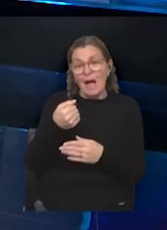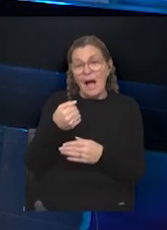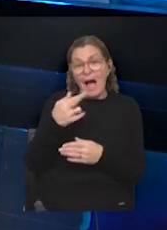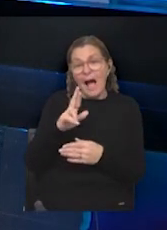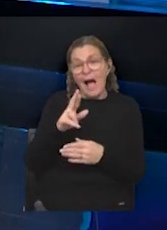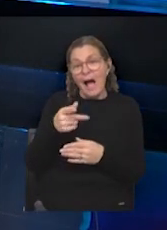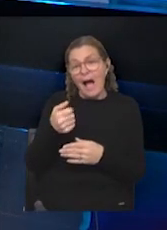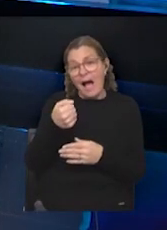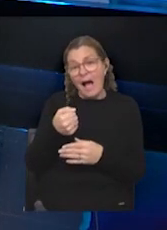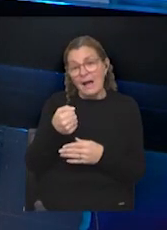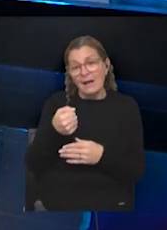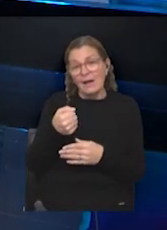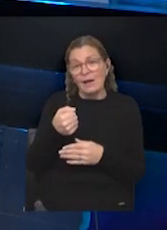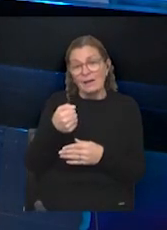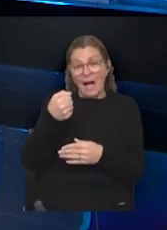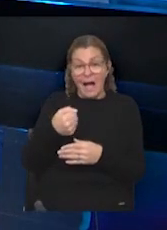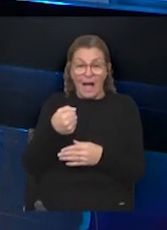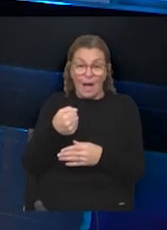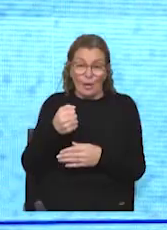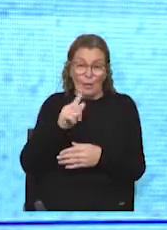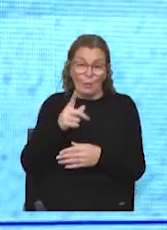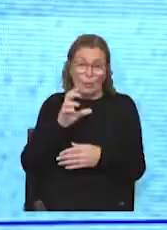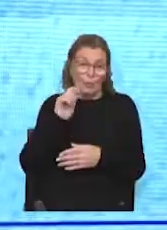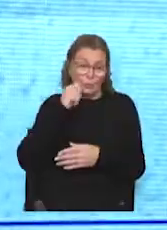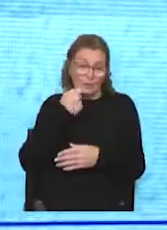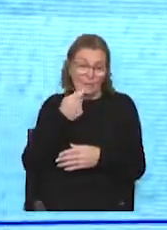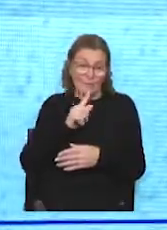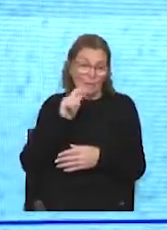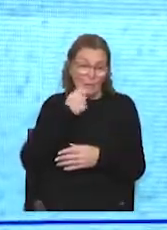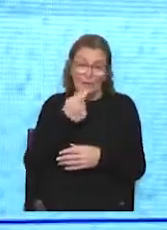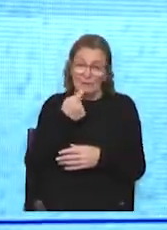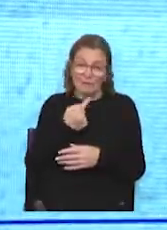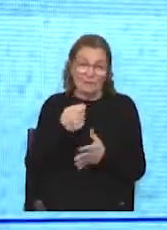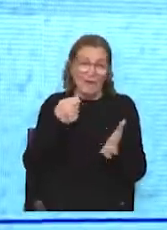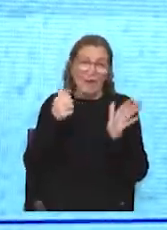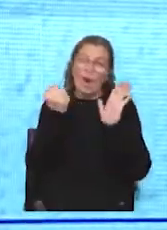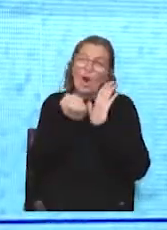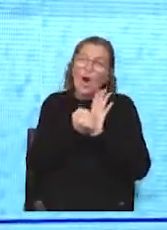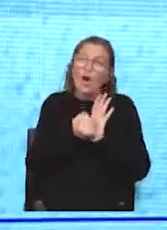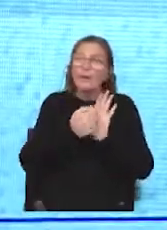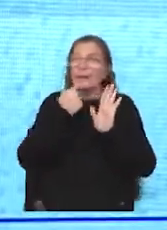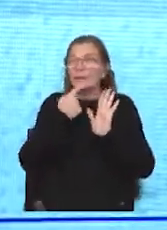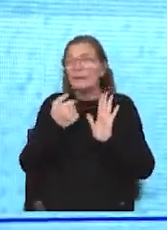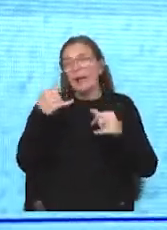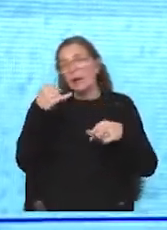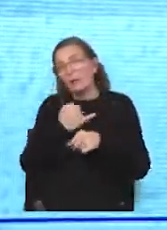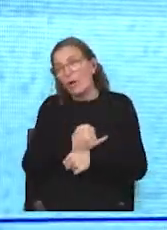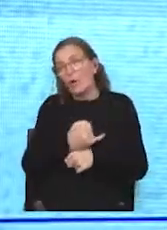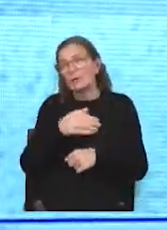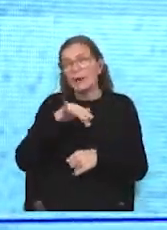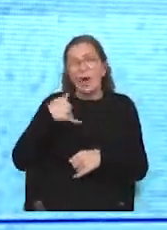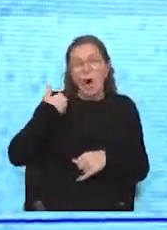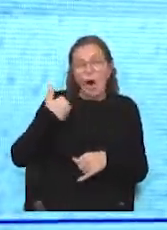gustar No te va a gustar viste no y no está bueno que lobo porque después se induce error de